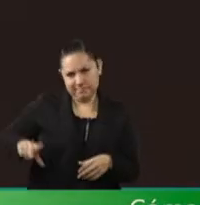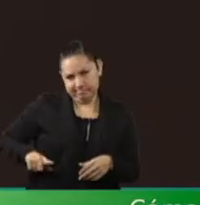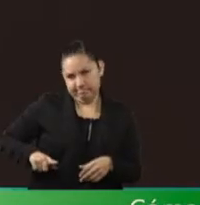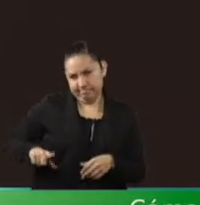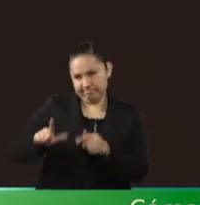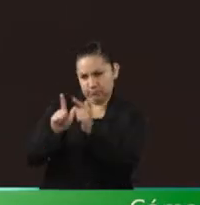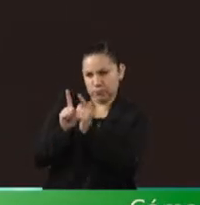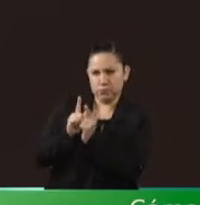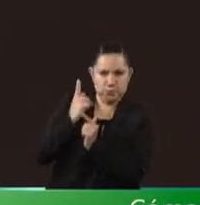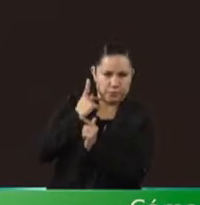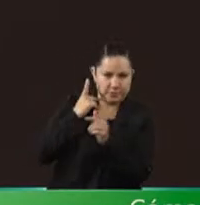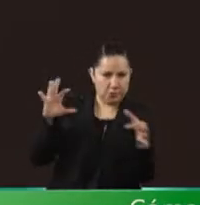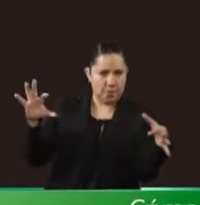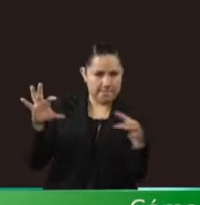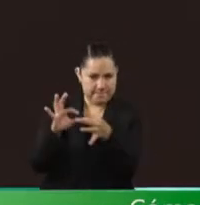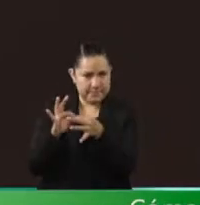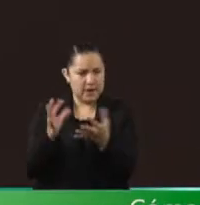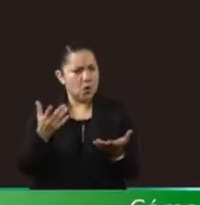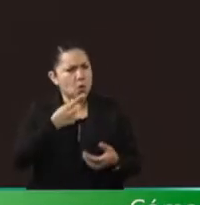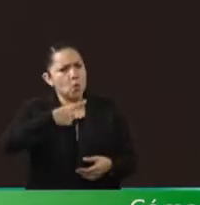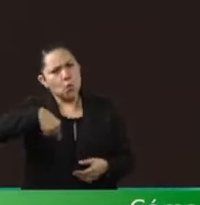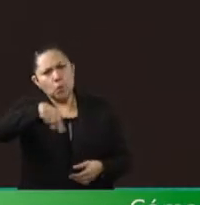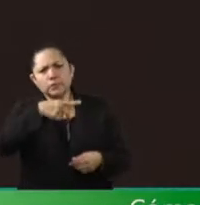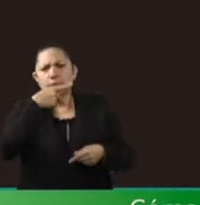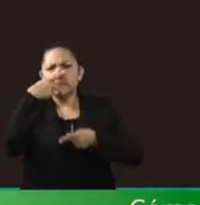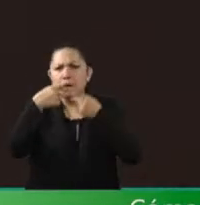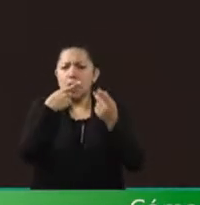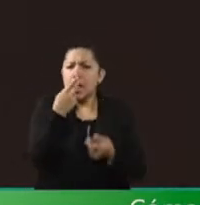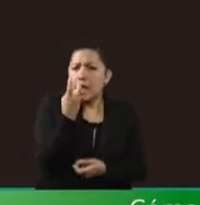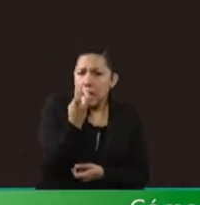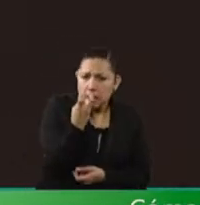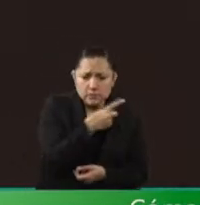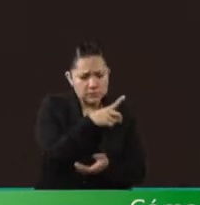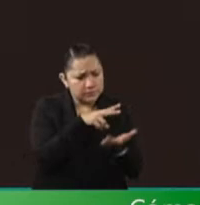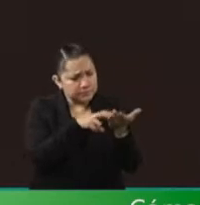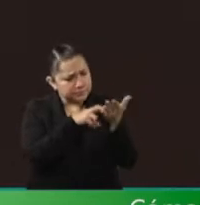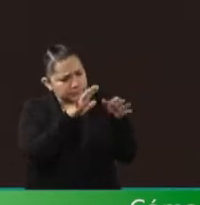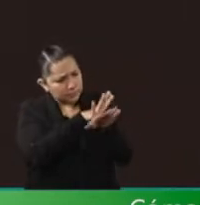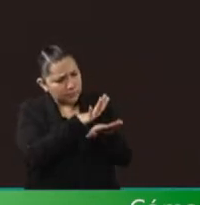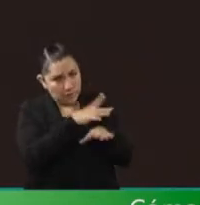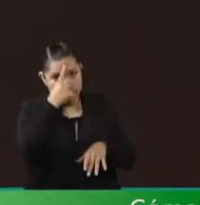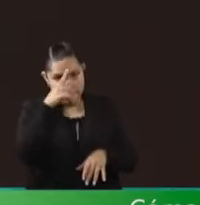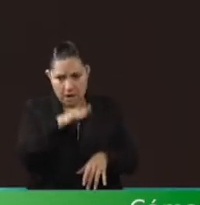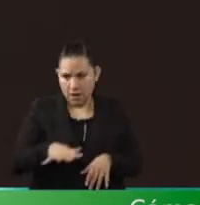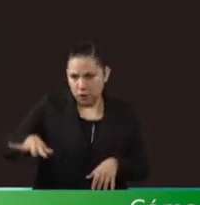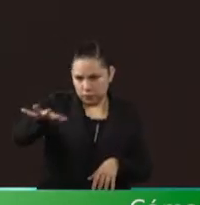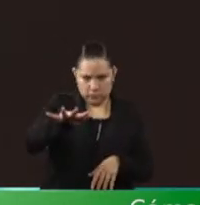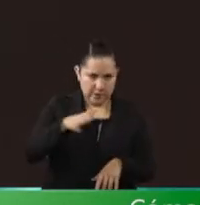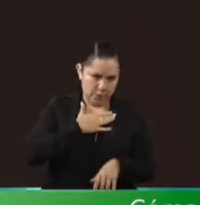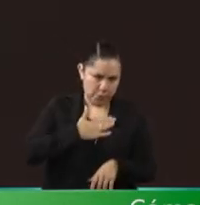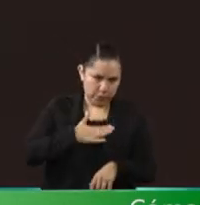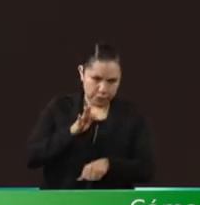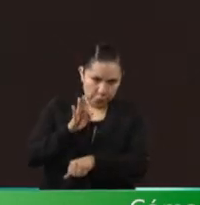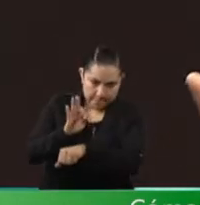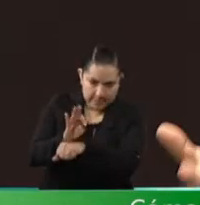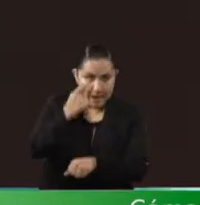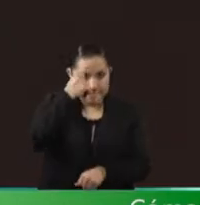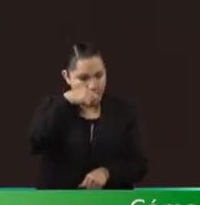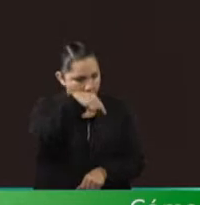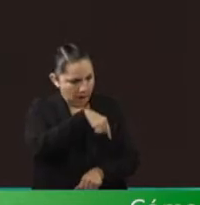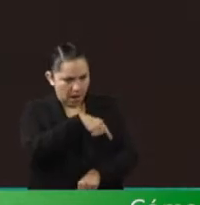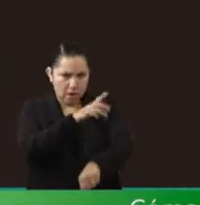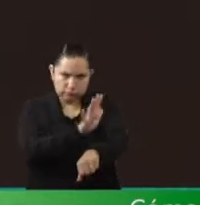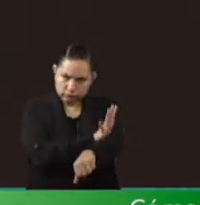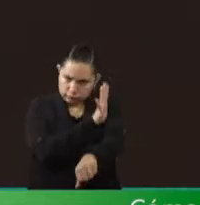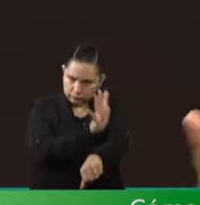ver con la justicia social y con la soberanía energética del país yo les pregunto soberanía energética Para